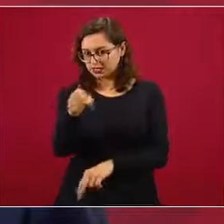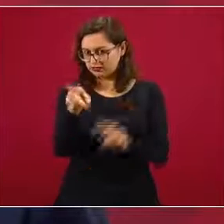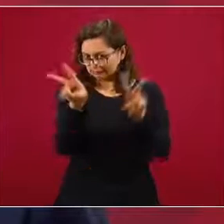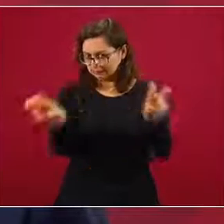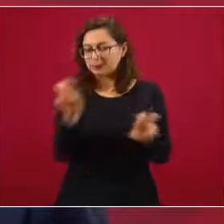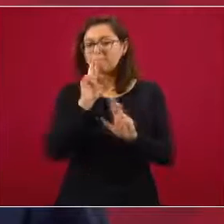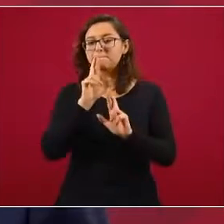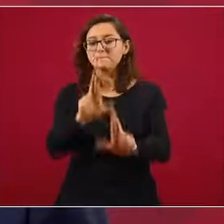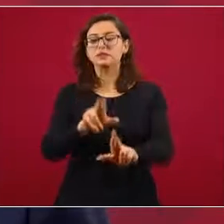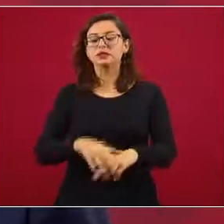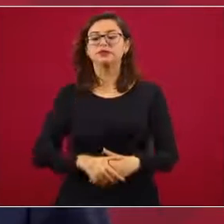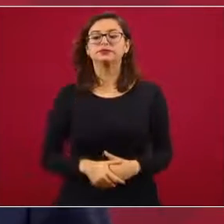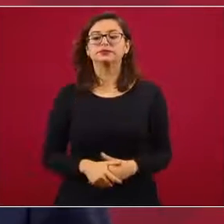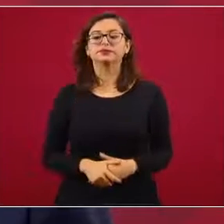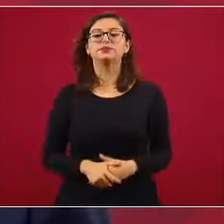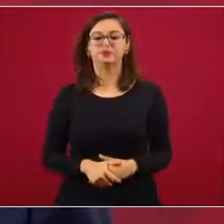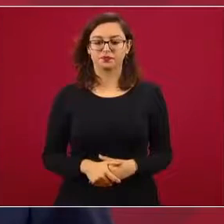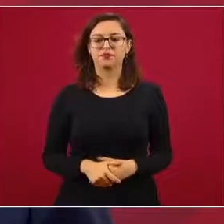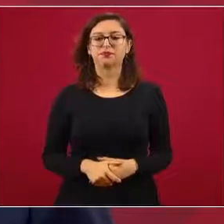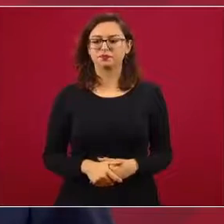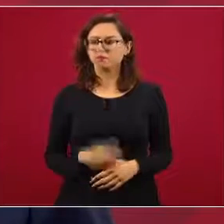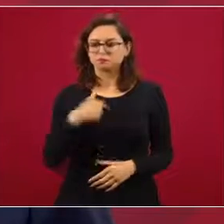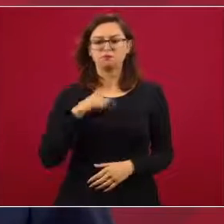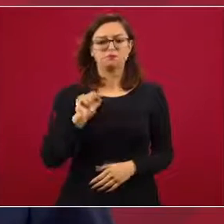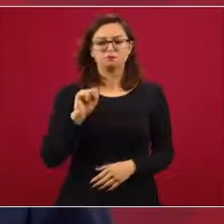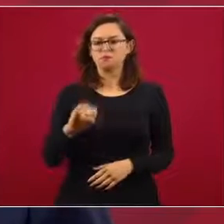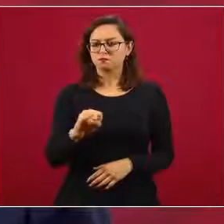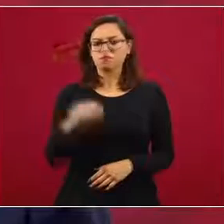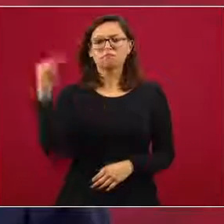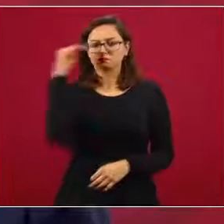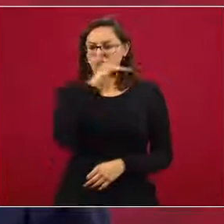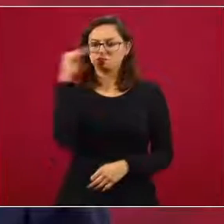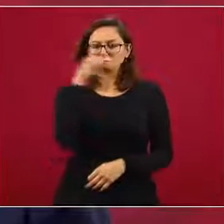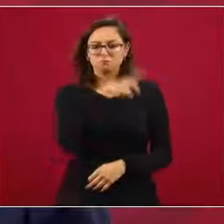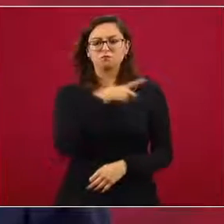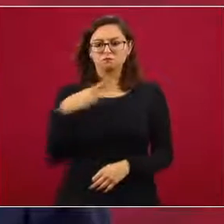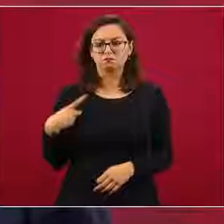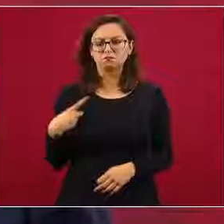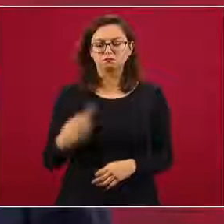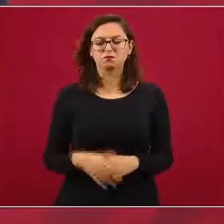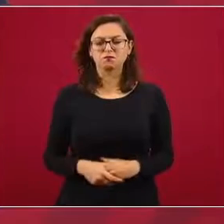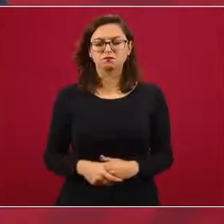petición. Sí, yo apoyo que la educación sea gratuita.